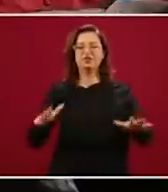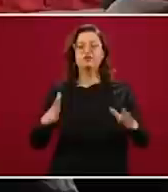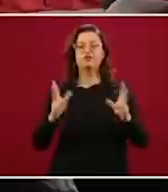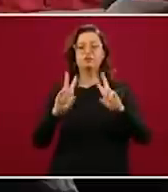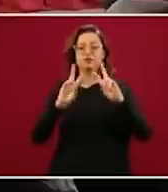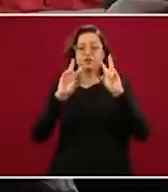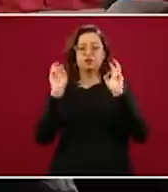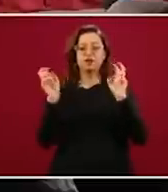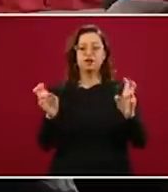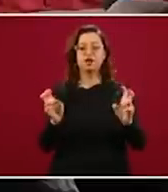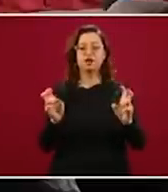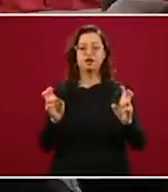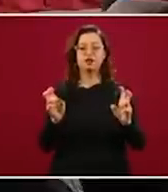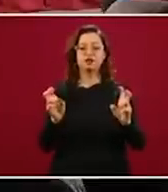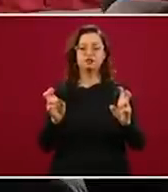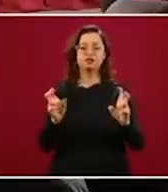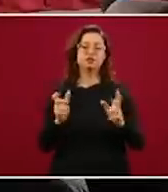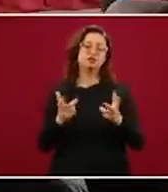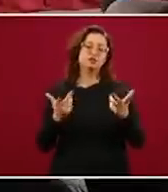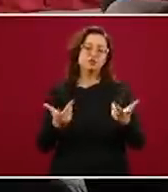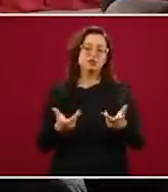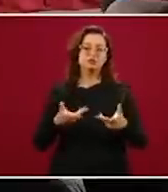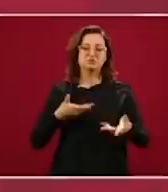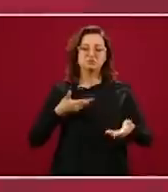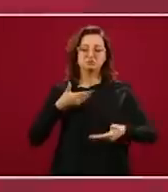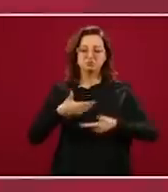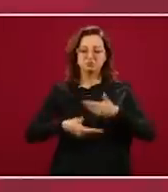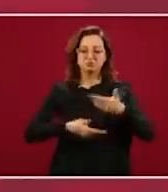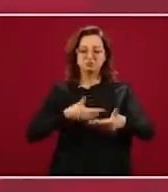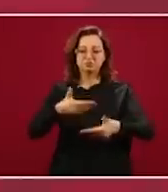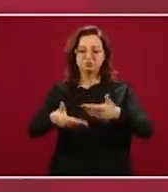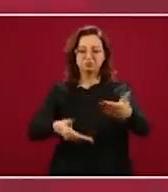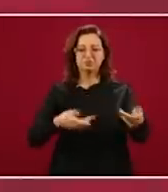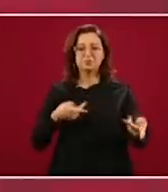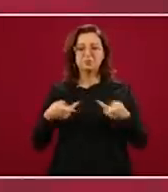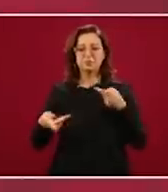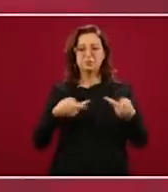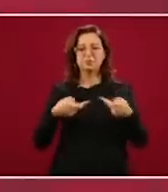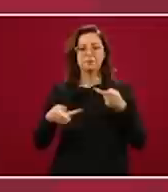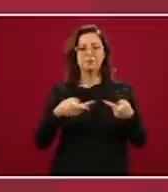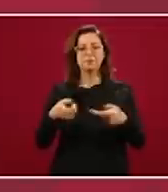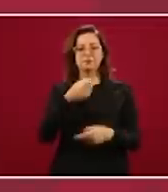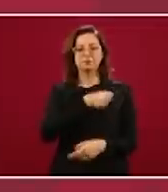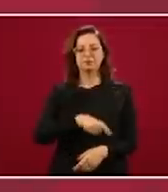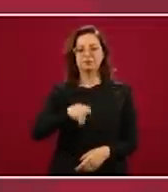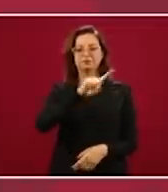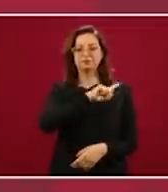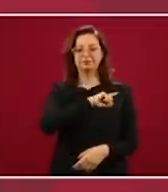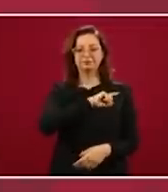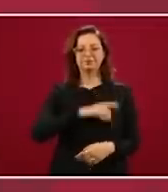sobre el avance en el plan de salud,